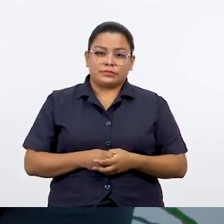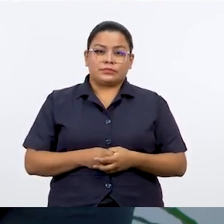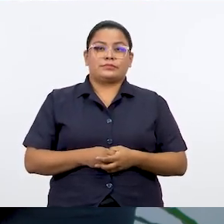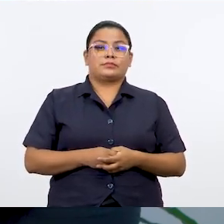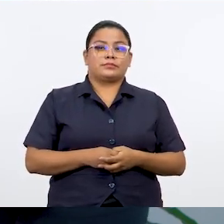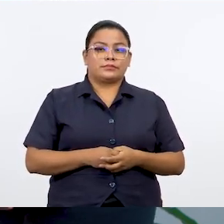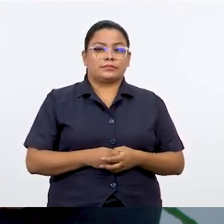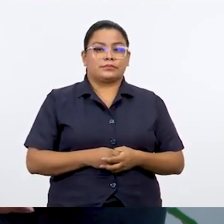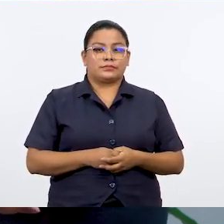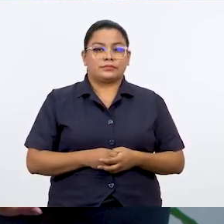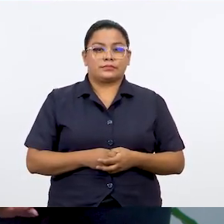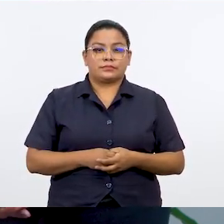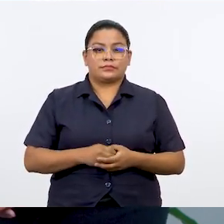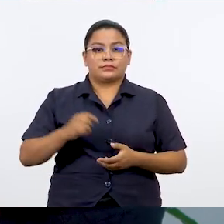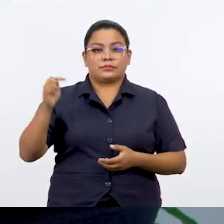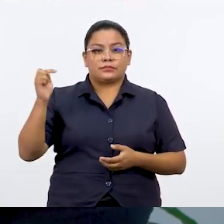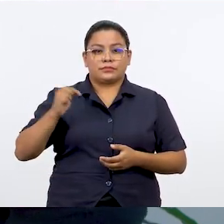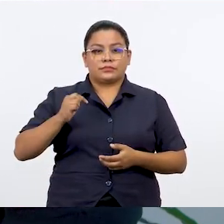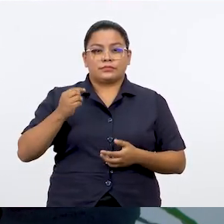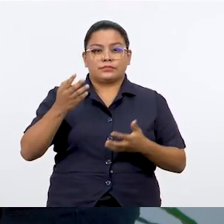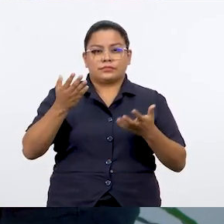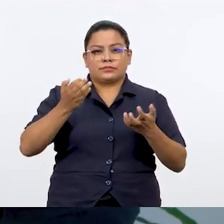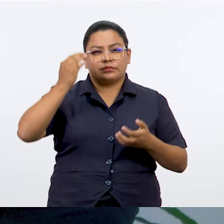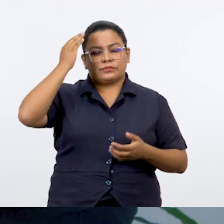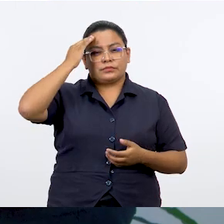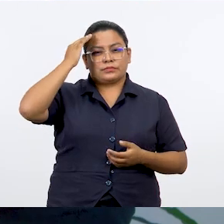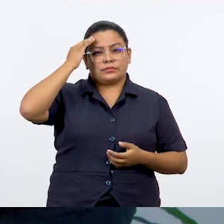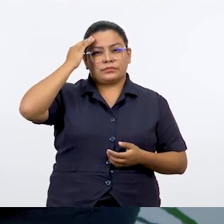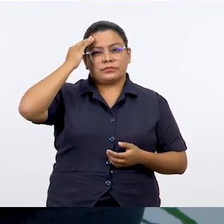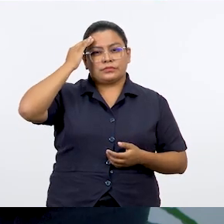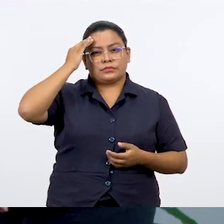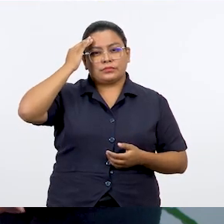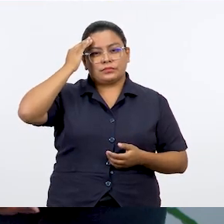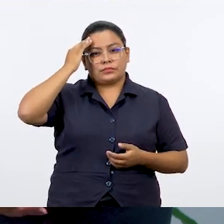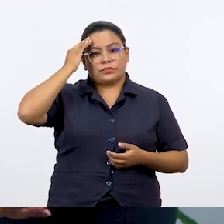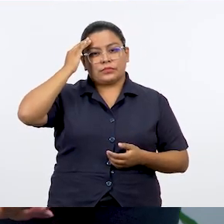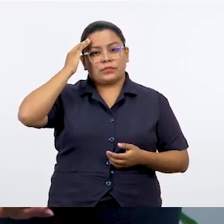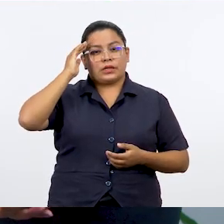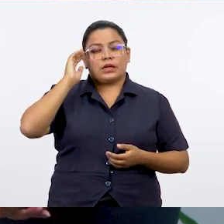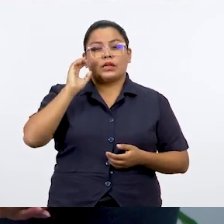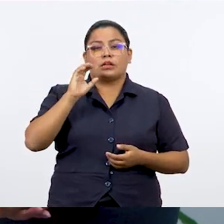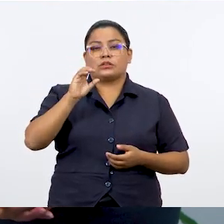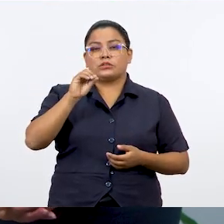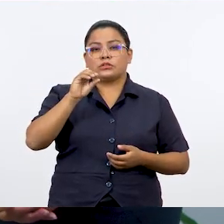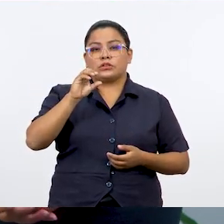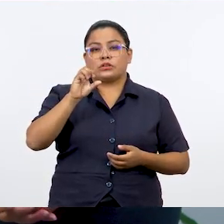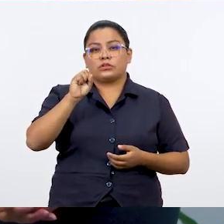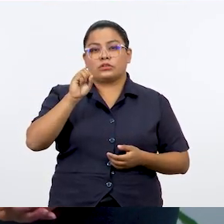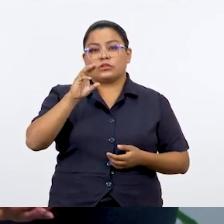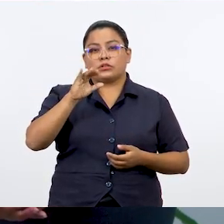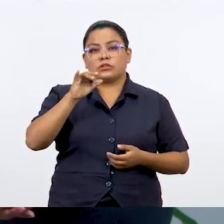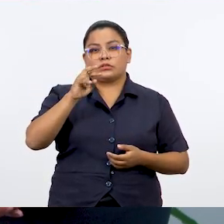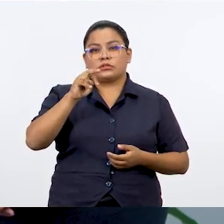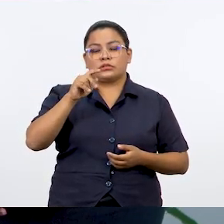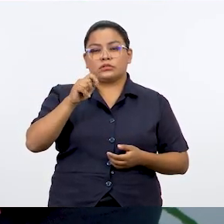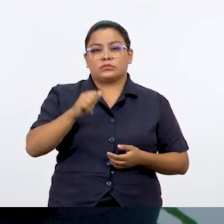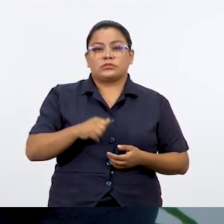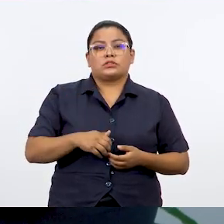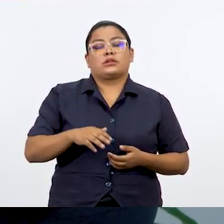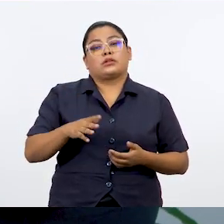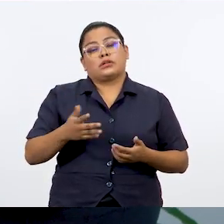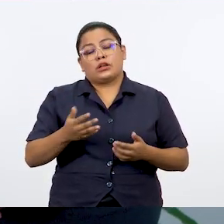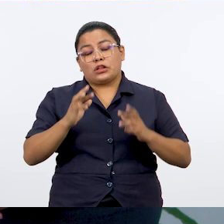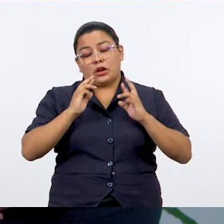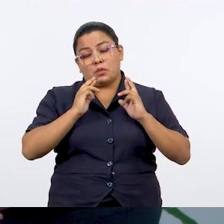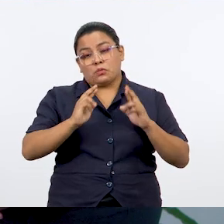3. Ahora buscamos el cociente. En este caso el cociente sería 2, porque 2